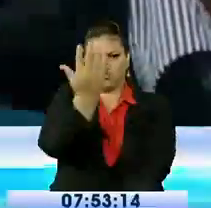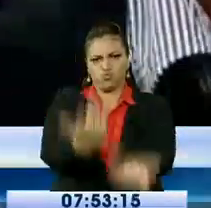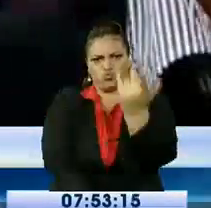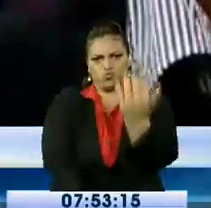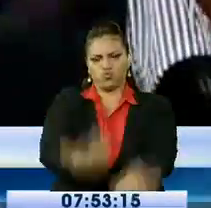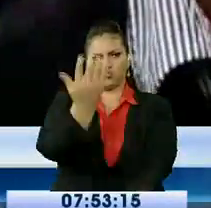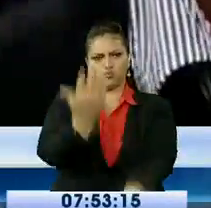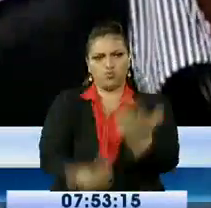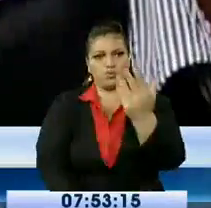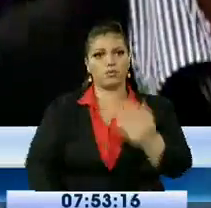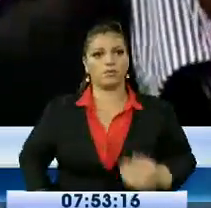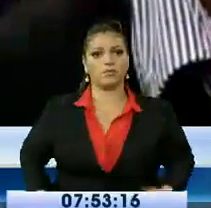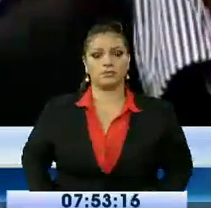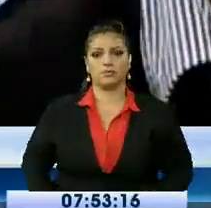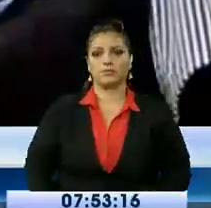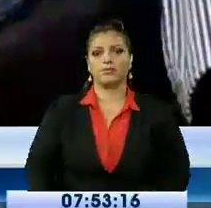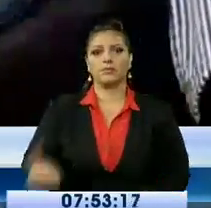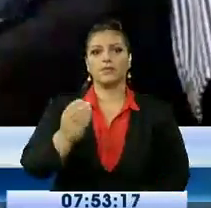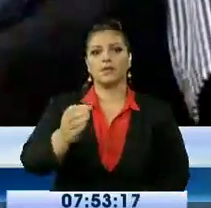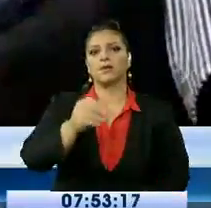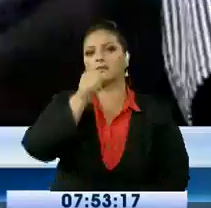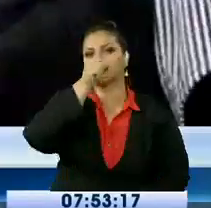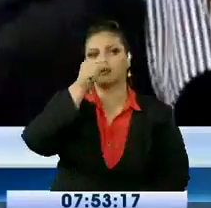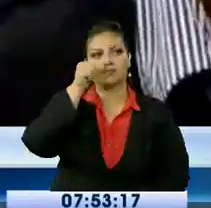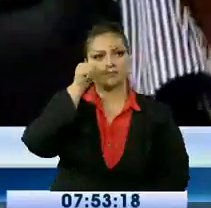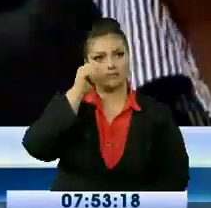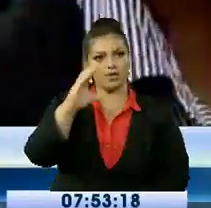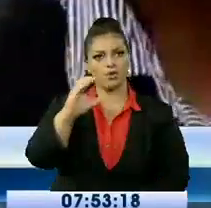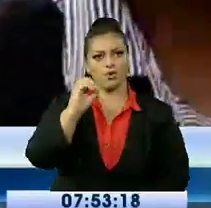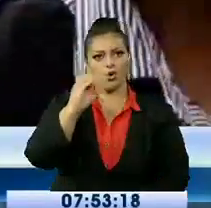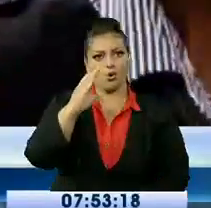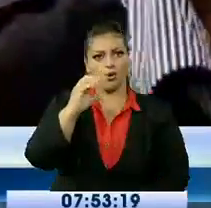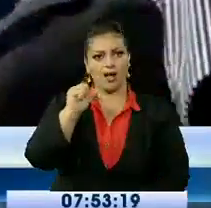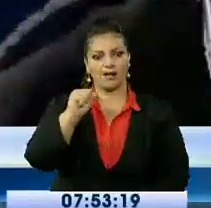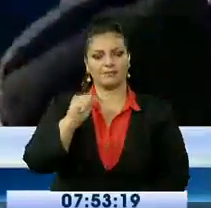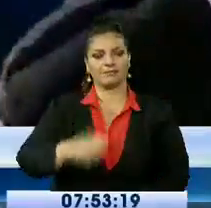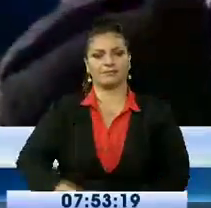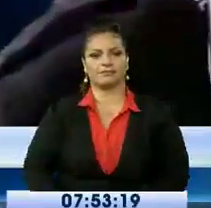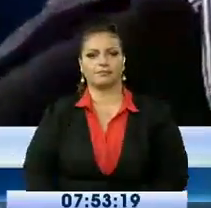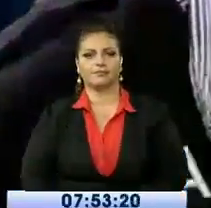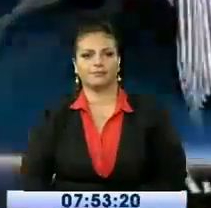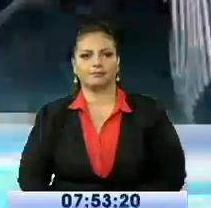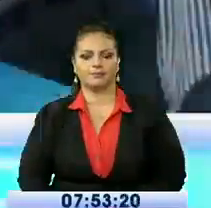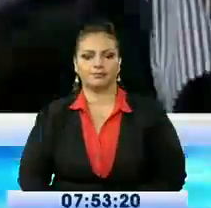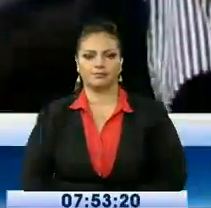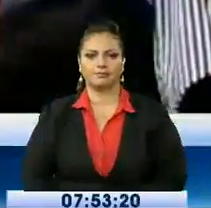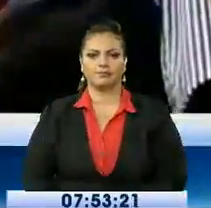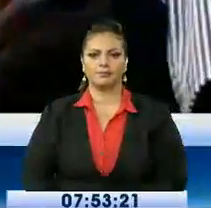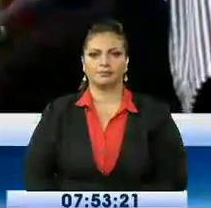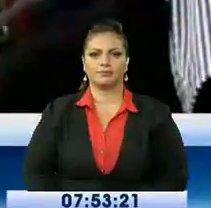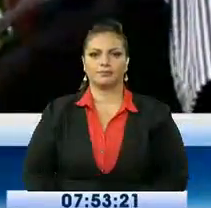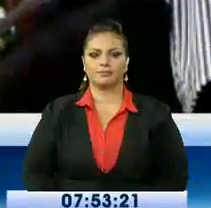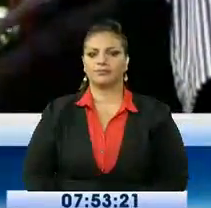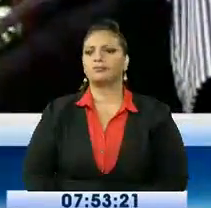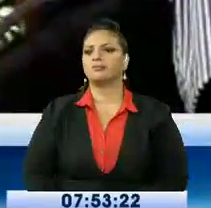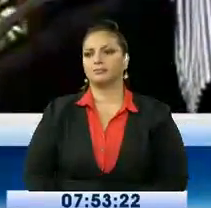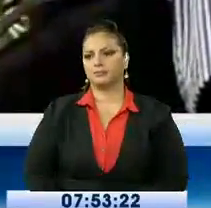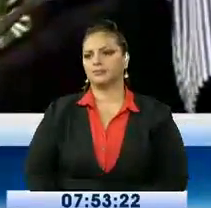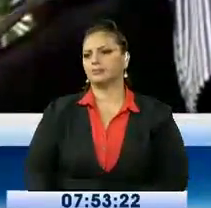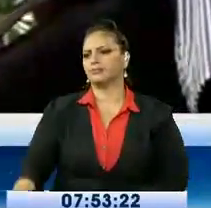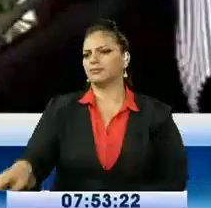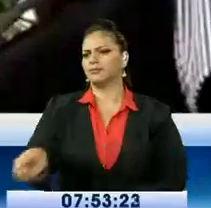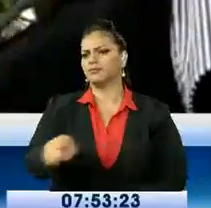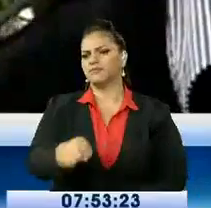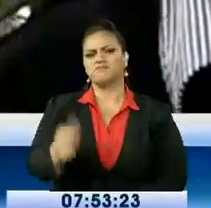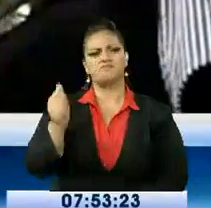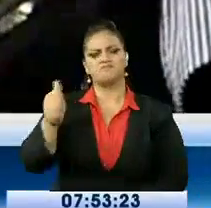ustedes ven, es una planta que ha crecido en forma silvestre, no está dirigida. Se puede decir que haya un cultivo dirigido por